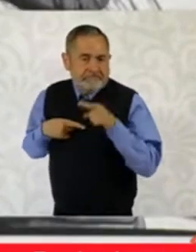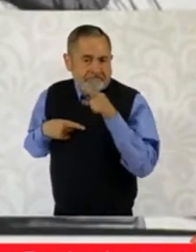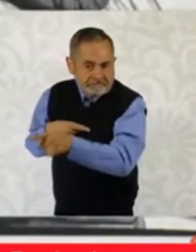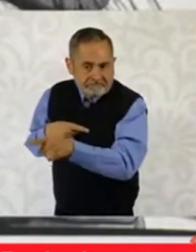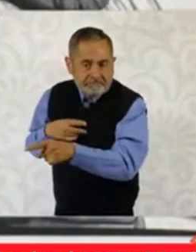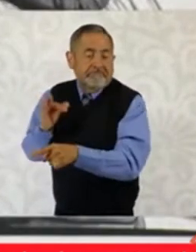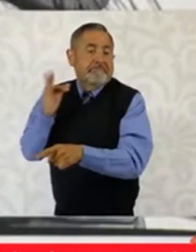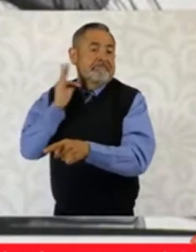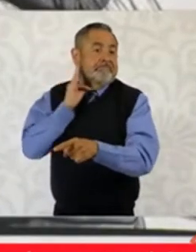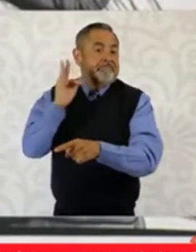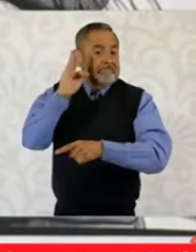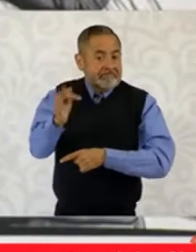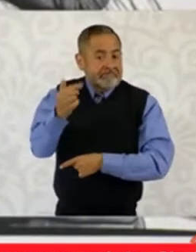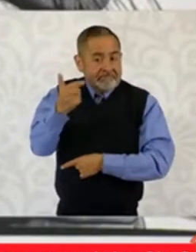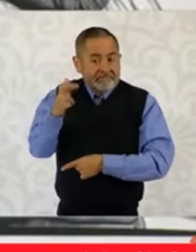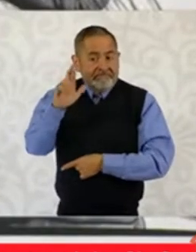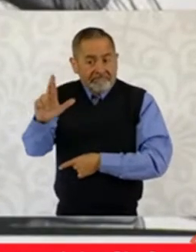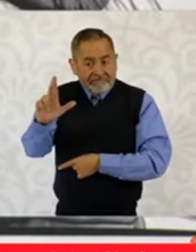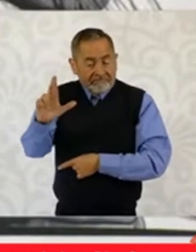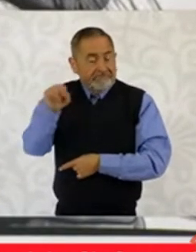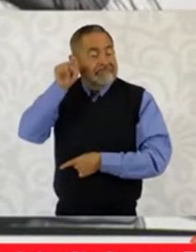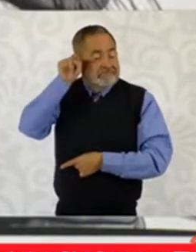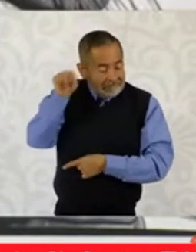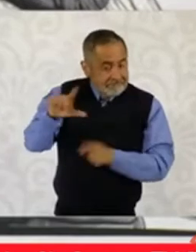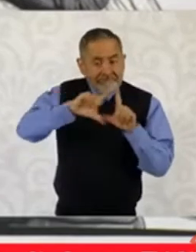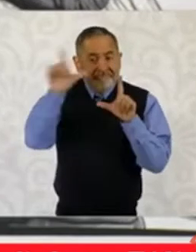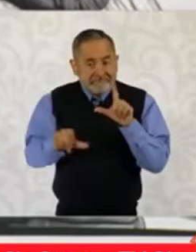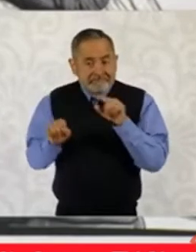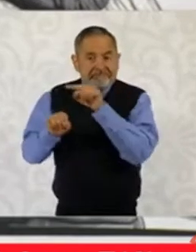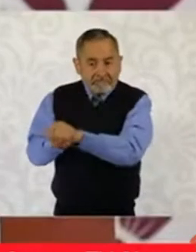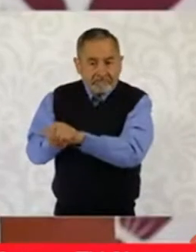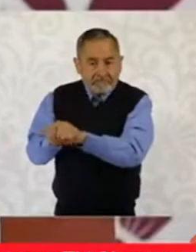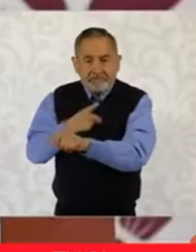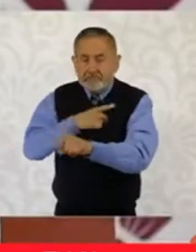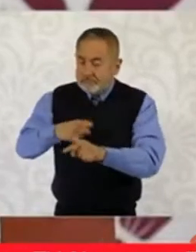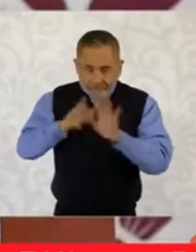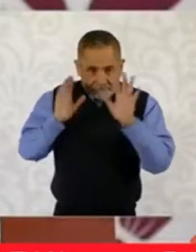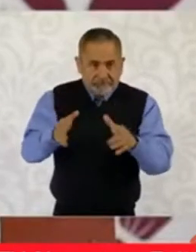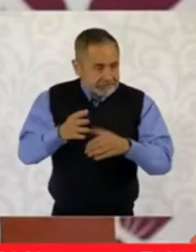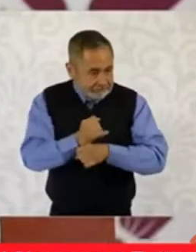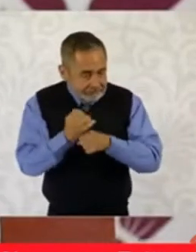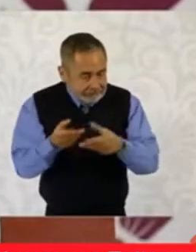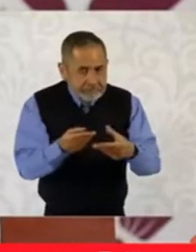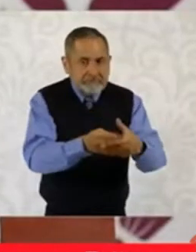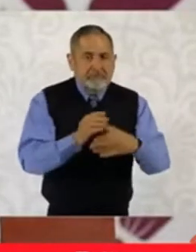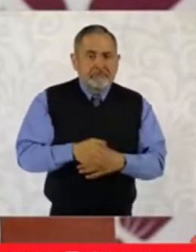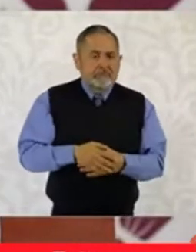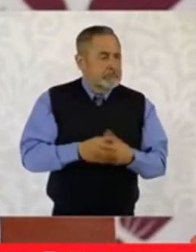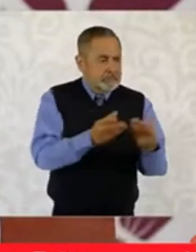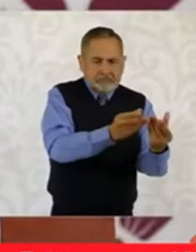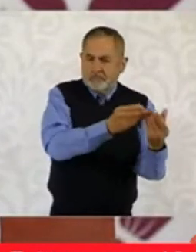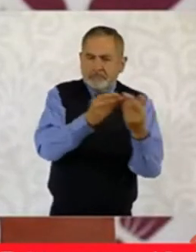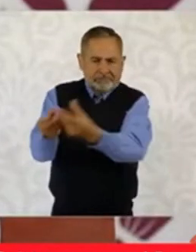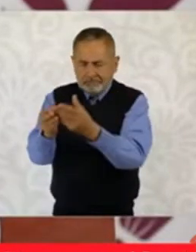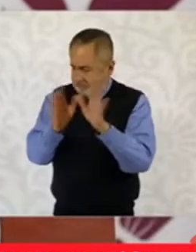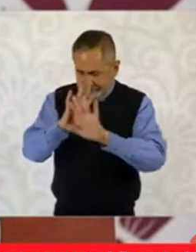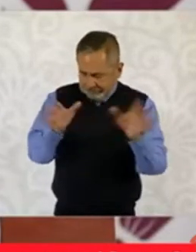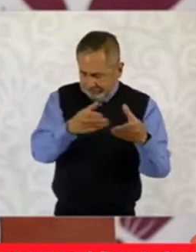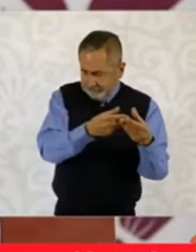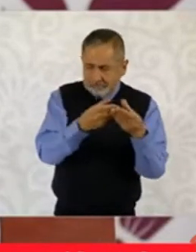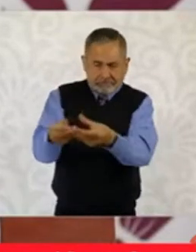Pero la Fiscalía General tiene ya, así como se lo haya entregado a la Fiscalía